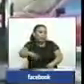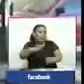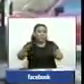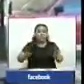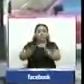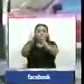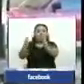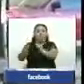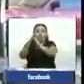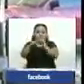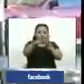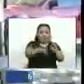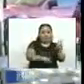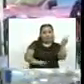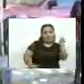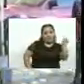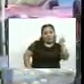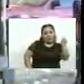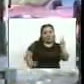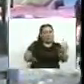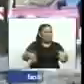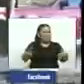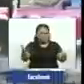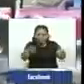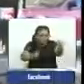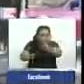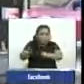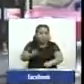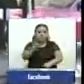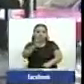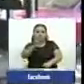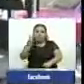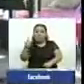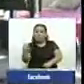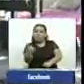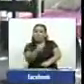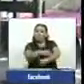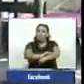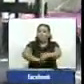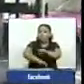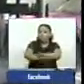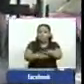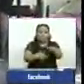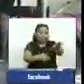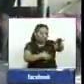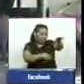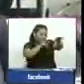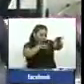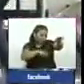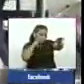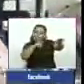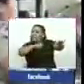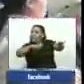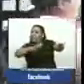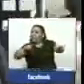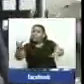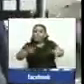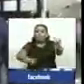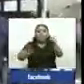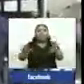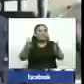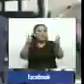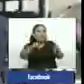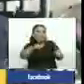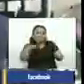Vicente y San Salvador. Este dejó como resultado 32 detenidos con órdenes administrativas, acusados de